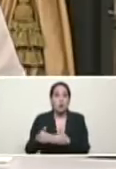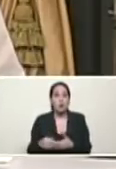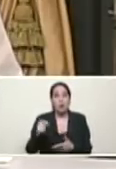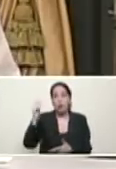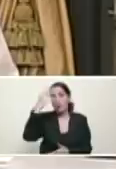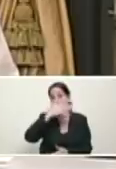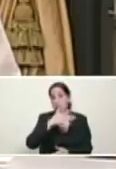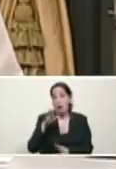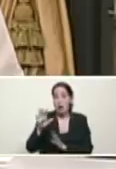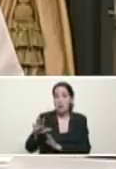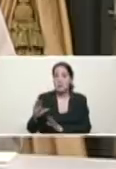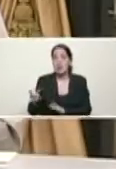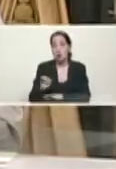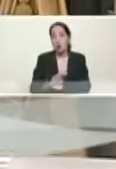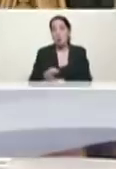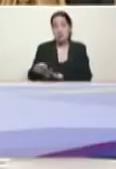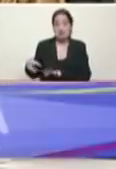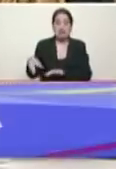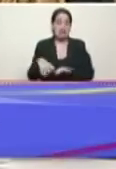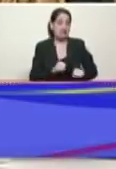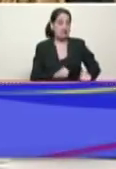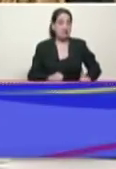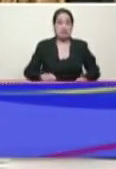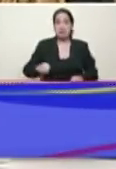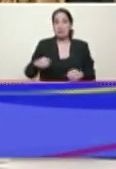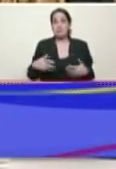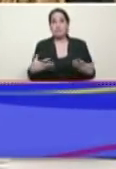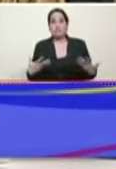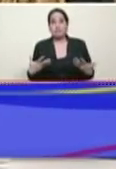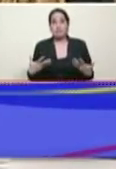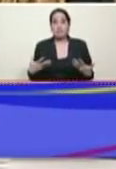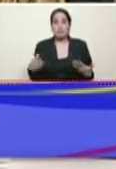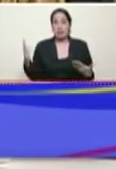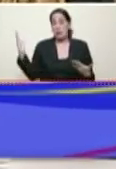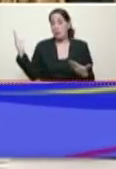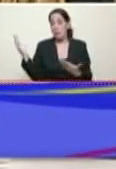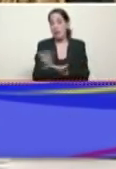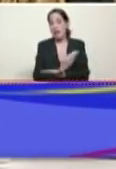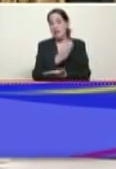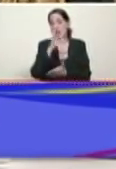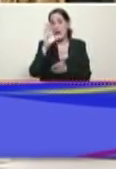gobiernos capitalistas. Así es el capitalismo, rapaz, ladrón.